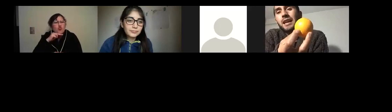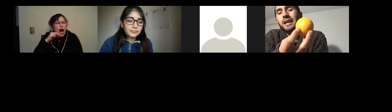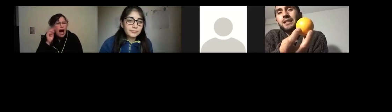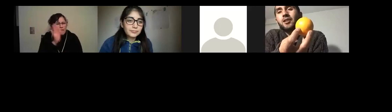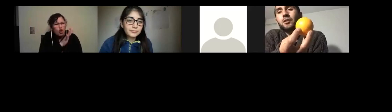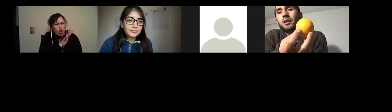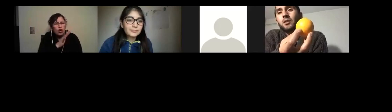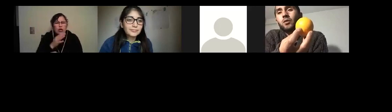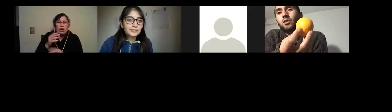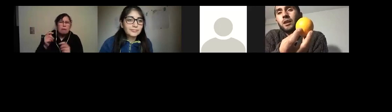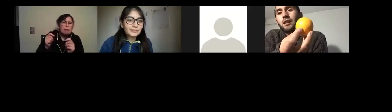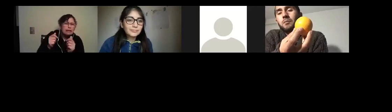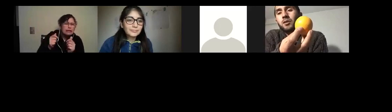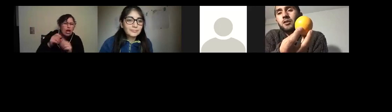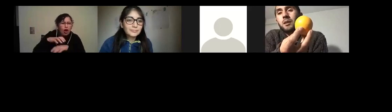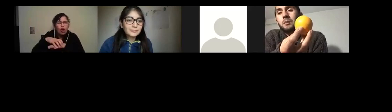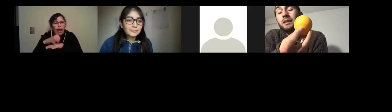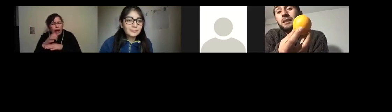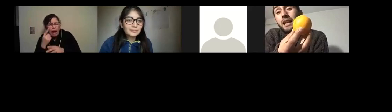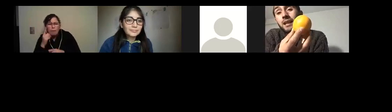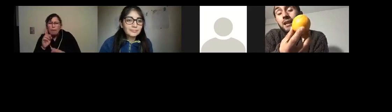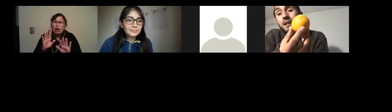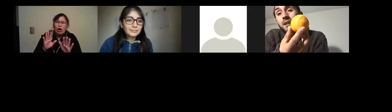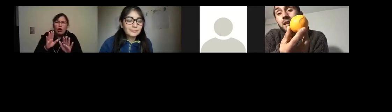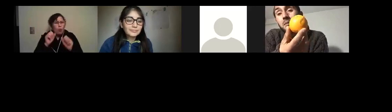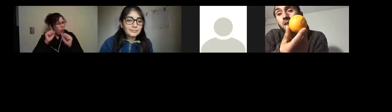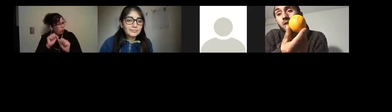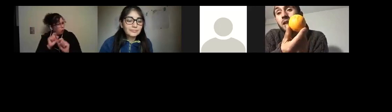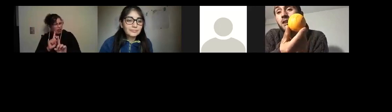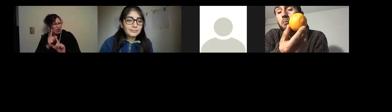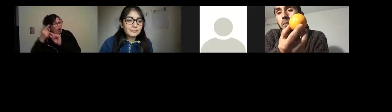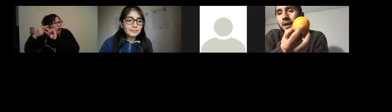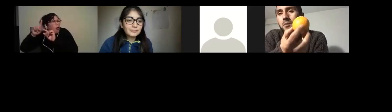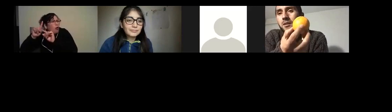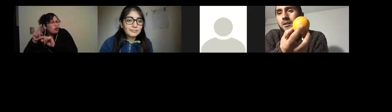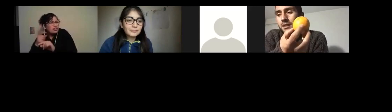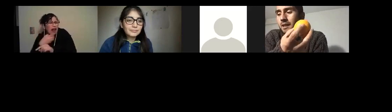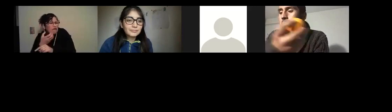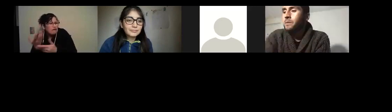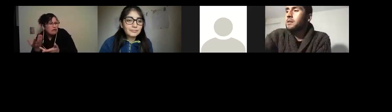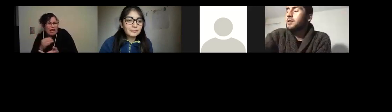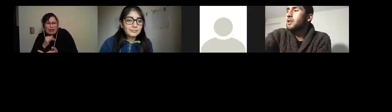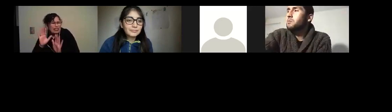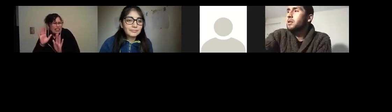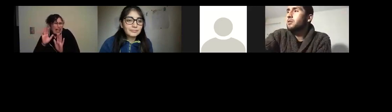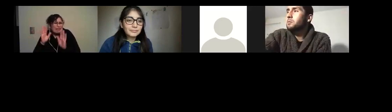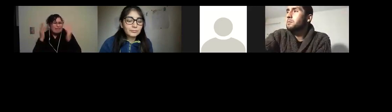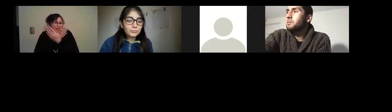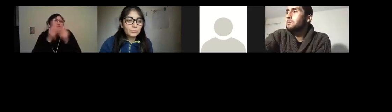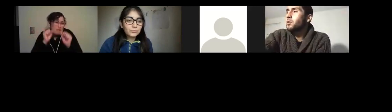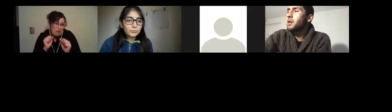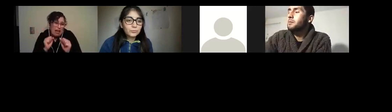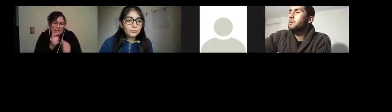una naranja, ¿ya? Entonces, uno en el proceso de aprendizaje y de memoria lo que hace compara, ¿ya? Si yo les